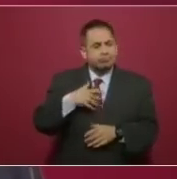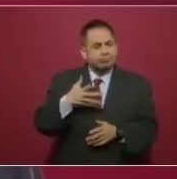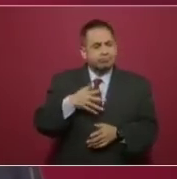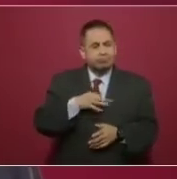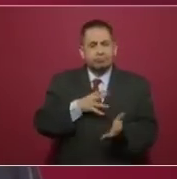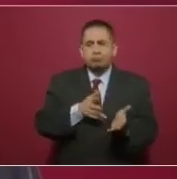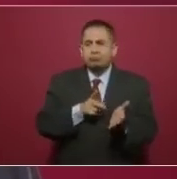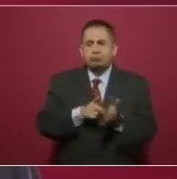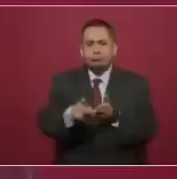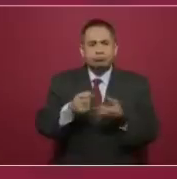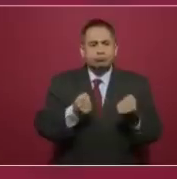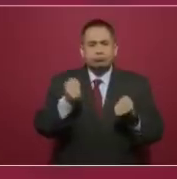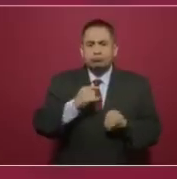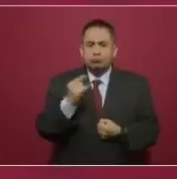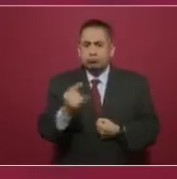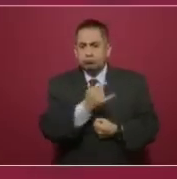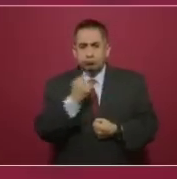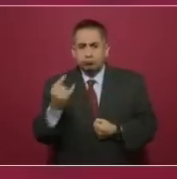cierto.